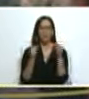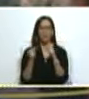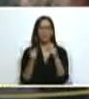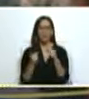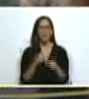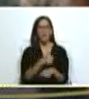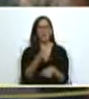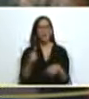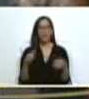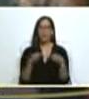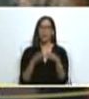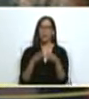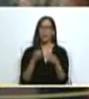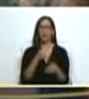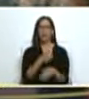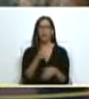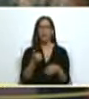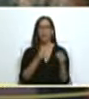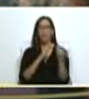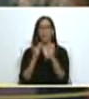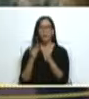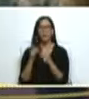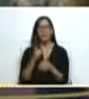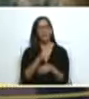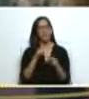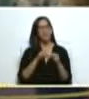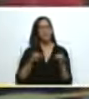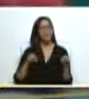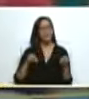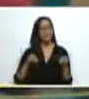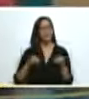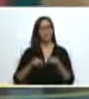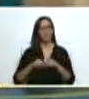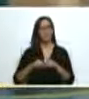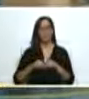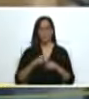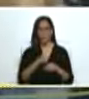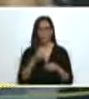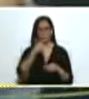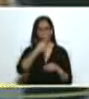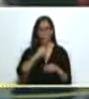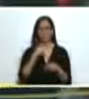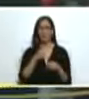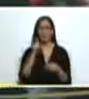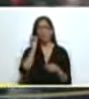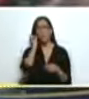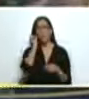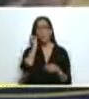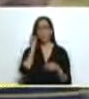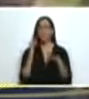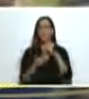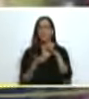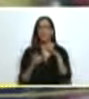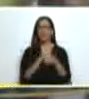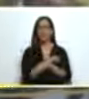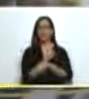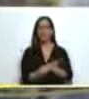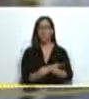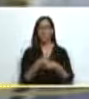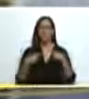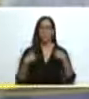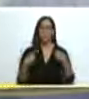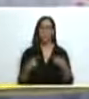cada sector, en cada comunidad, en cada territorio, con cada gremio, con cada hombre, con cada mujer, de las bases del poder popular y otras